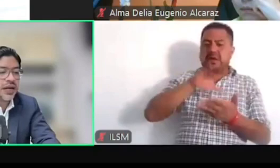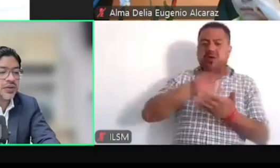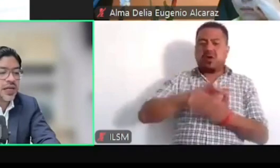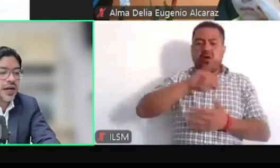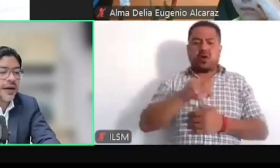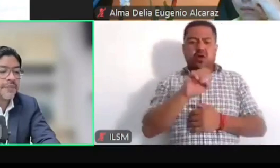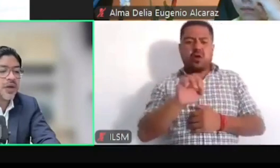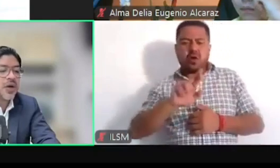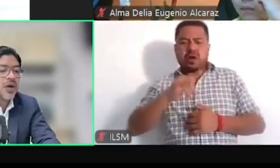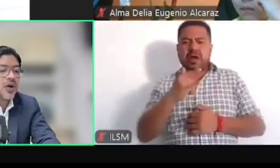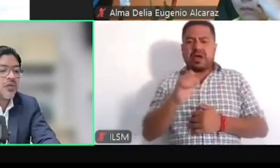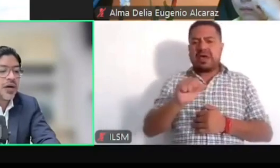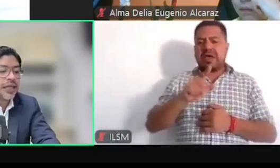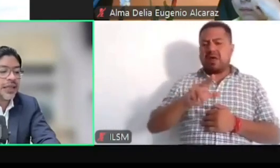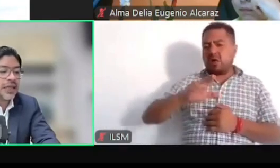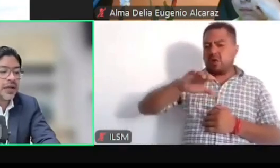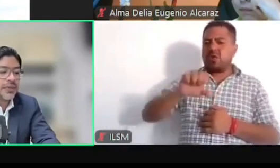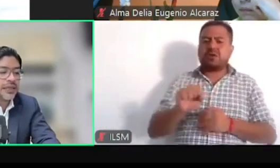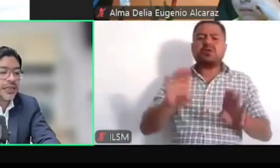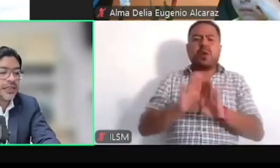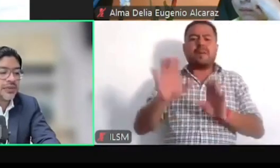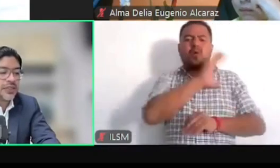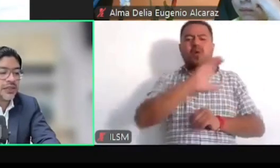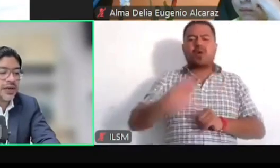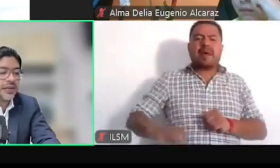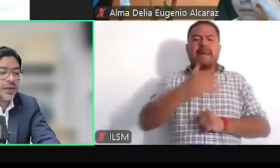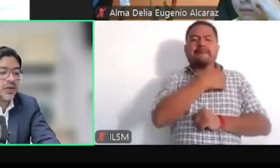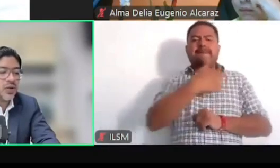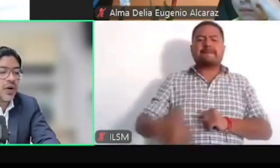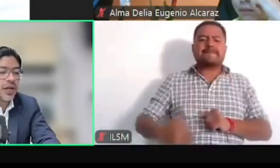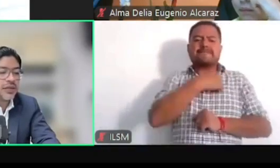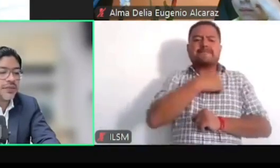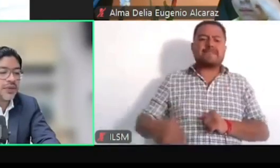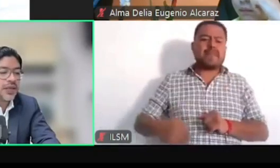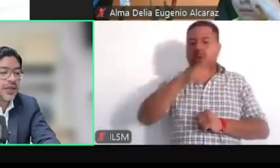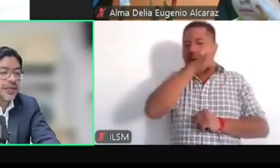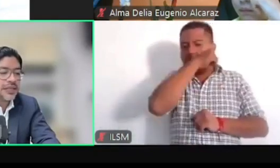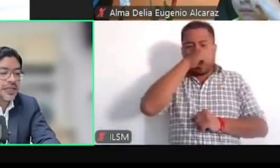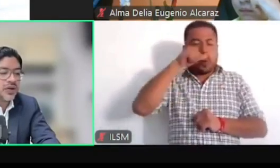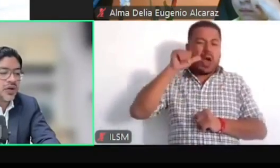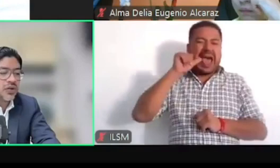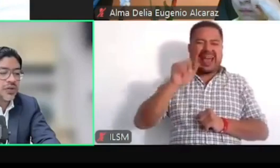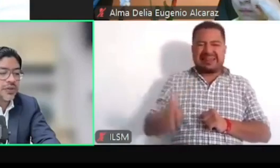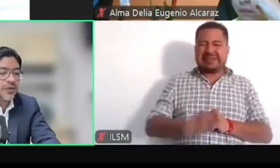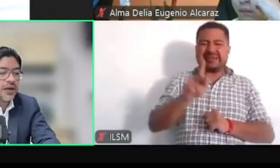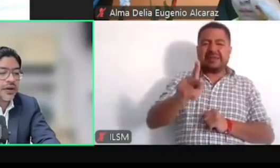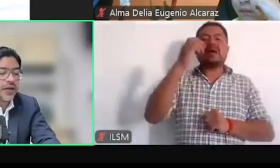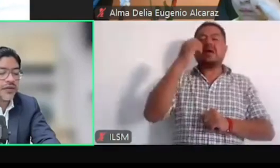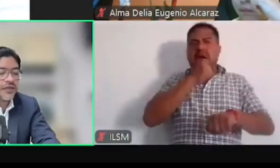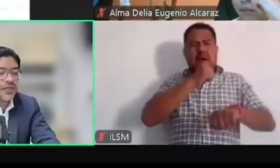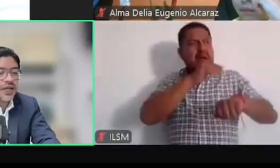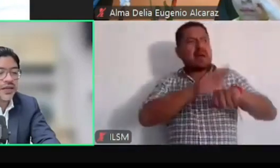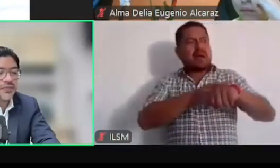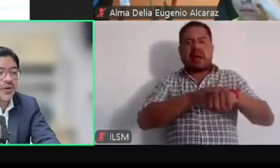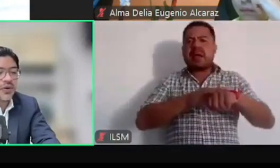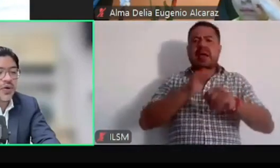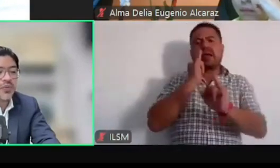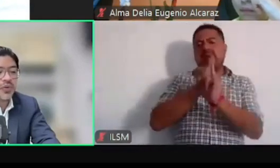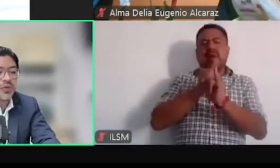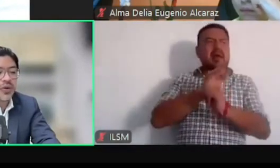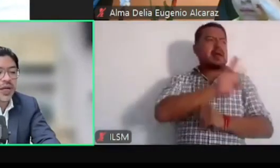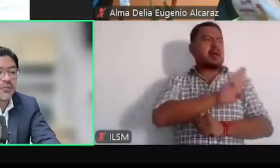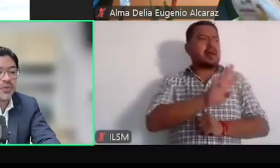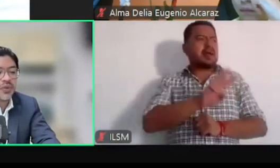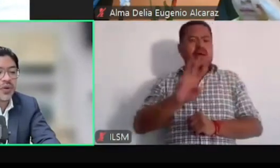del río cerna como candidato a la presidencia municipal de Benito Juárez se hizo el conocimiento en la página oficial